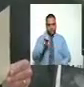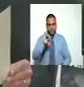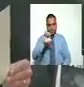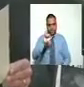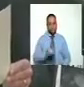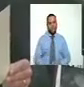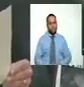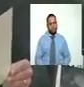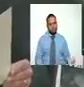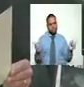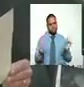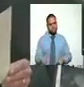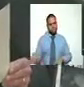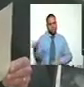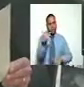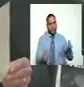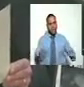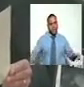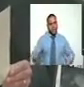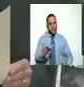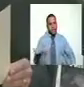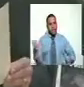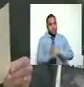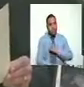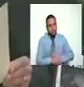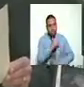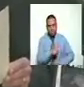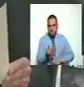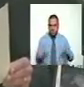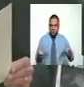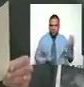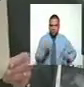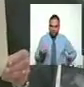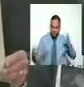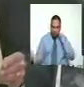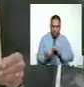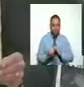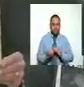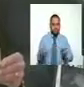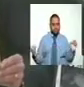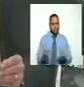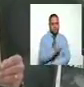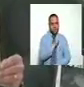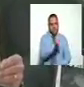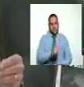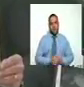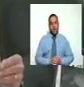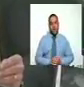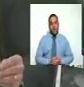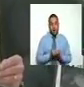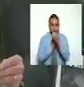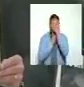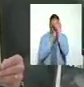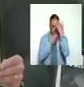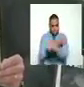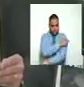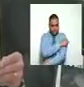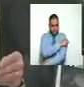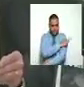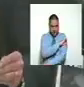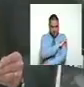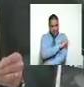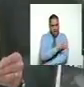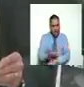La impunidad total genera más violencia y crea riesgos de sostenibilidad a los acuerdos. La FARC debe ser obligada a entregar los bienes y recursos